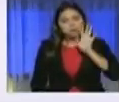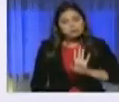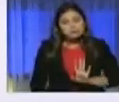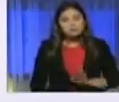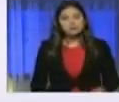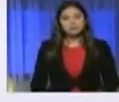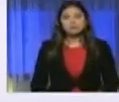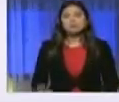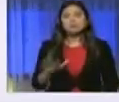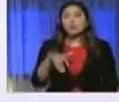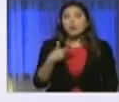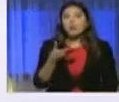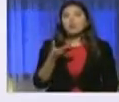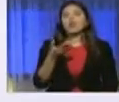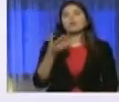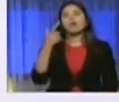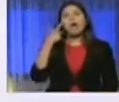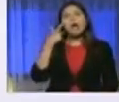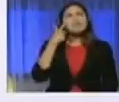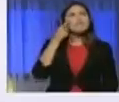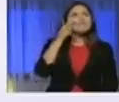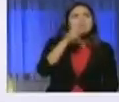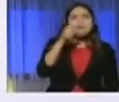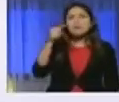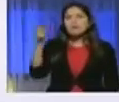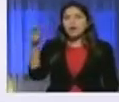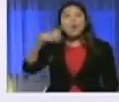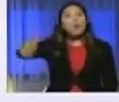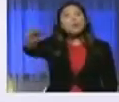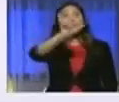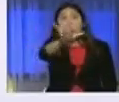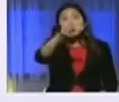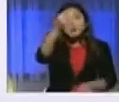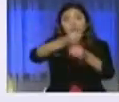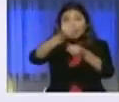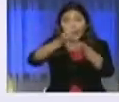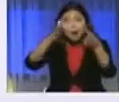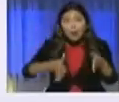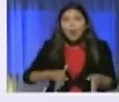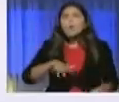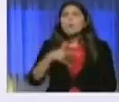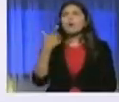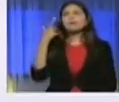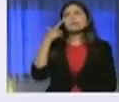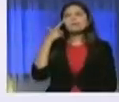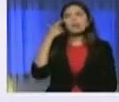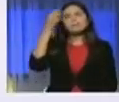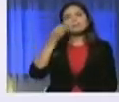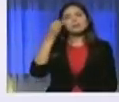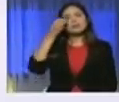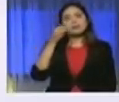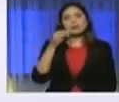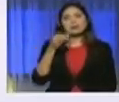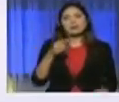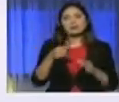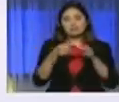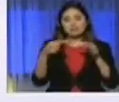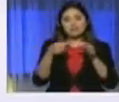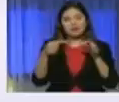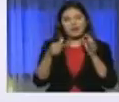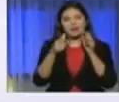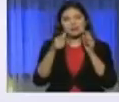Podemos hacer muchos más ejercicios. Ustedes, los trabajadores, pueden hacer mucho más ejercicio. Aquí está el multiabono.